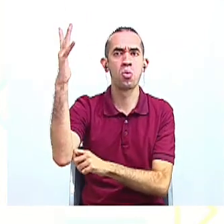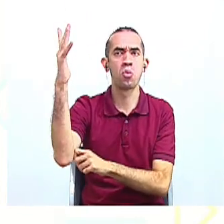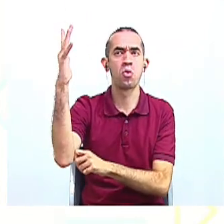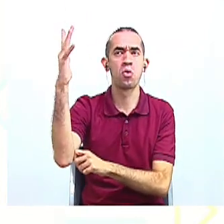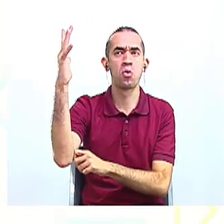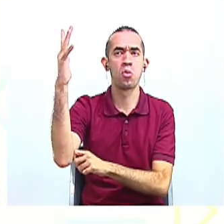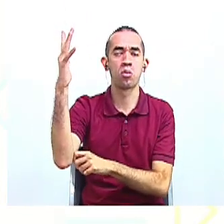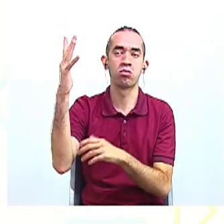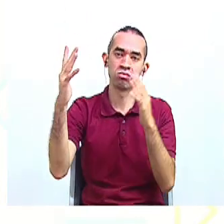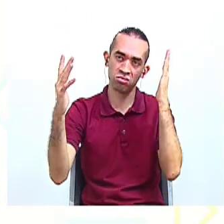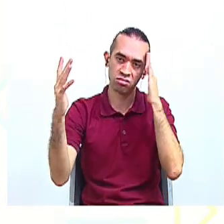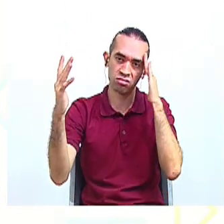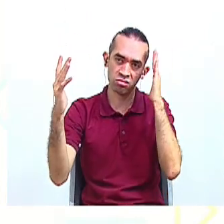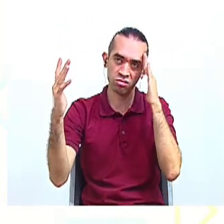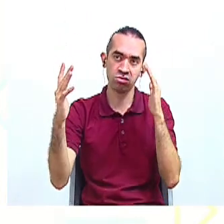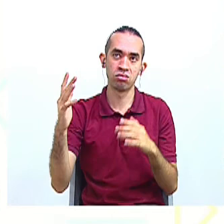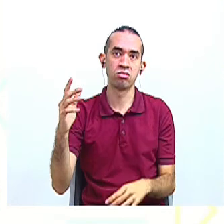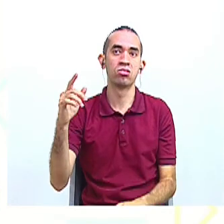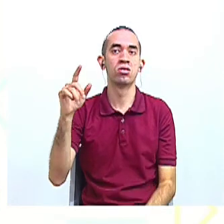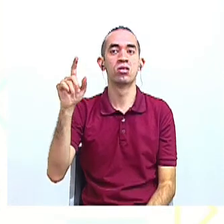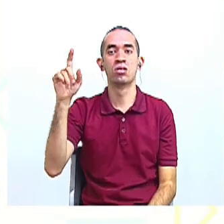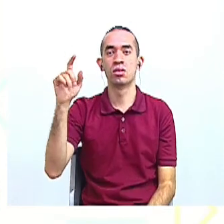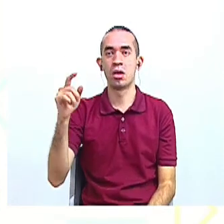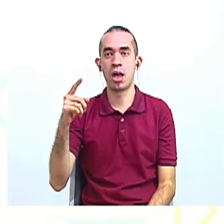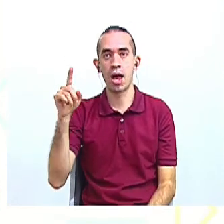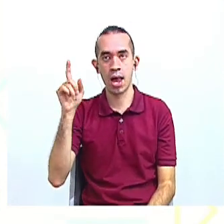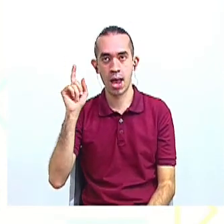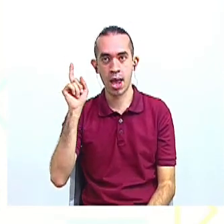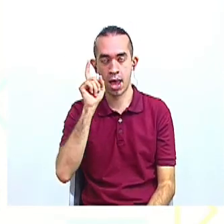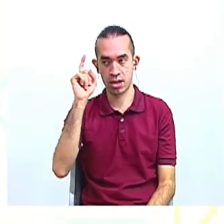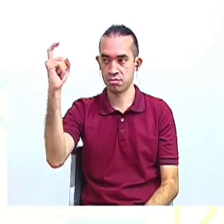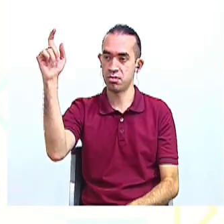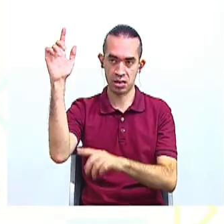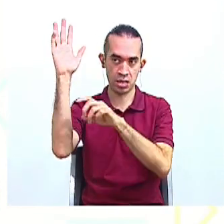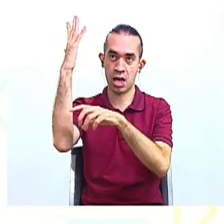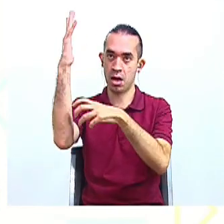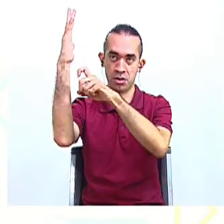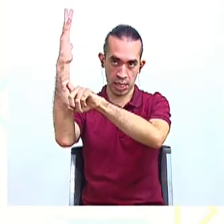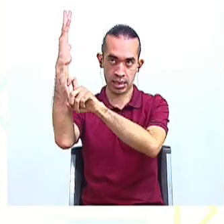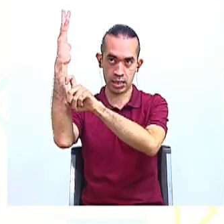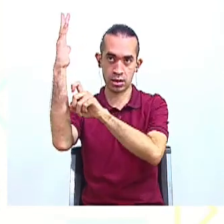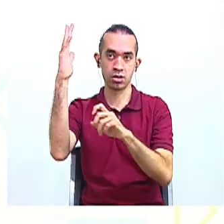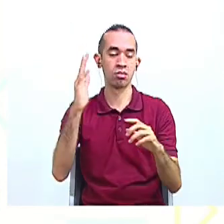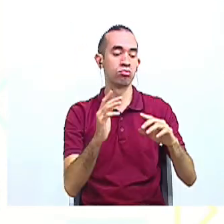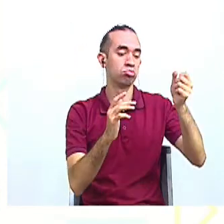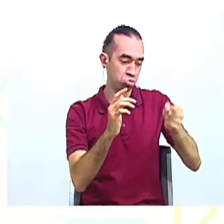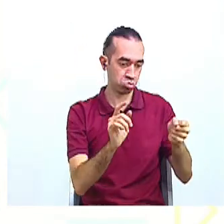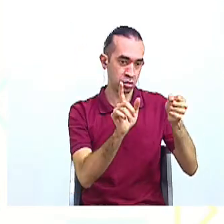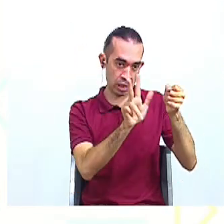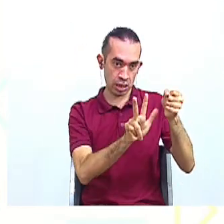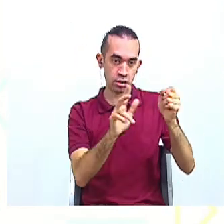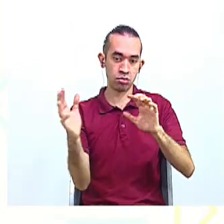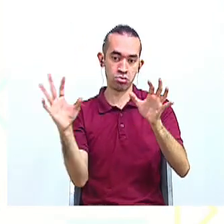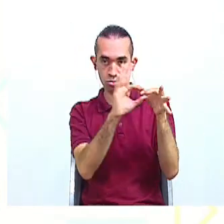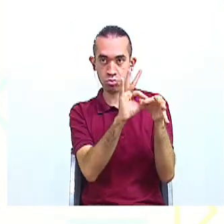utilizando el proceso. X es a 3, como 4 metros de sombra es a